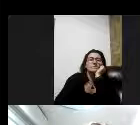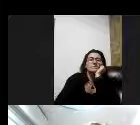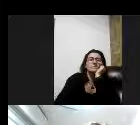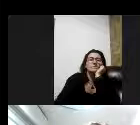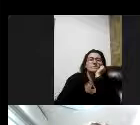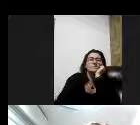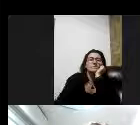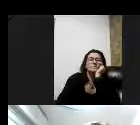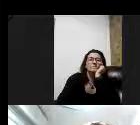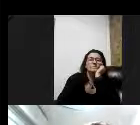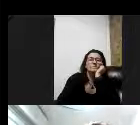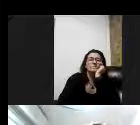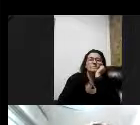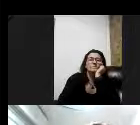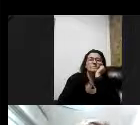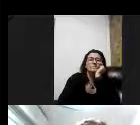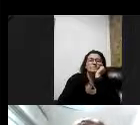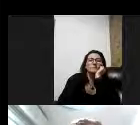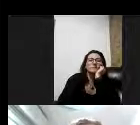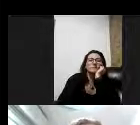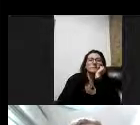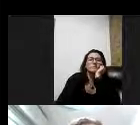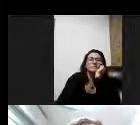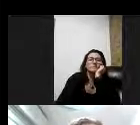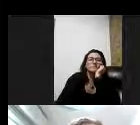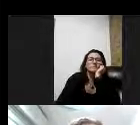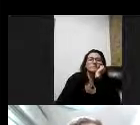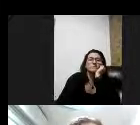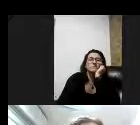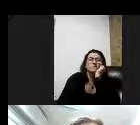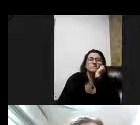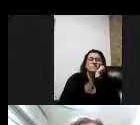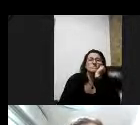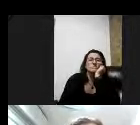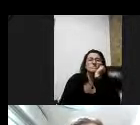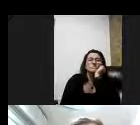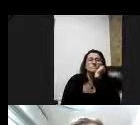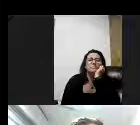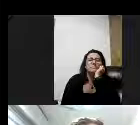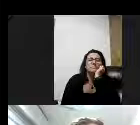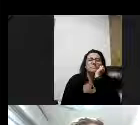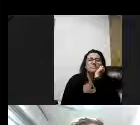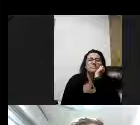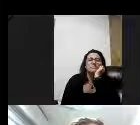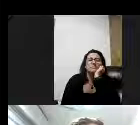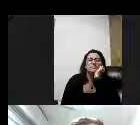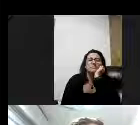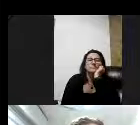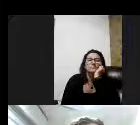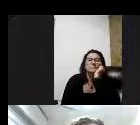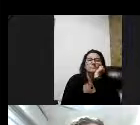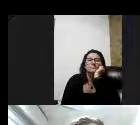Bueno, para implementarla, ya les dije, tiene que ser en el contexto de una consulta en salud. Puede ser con un